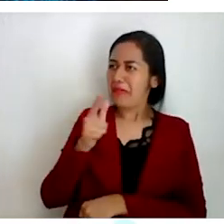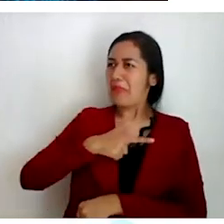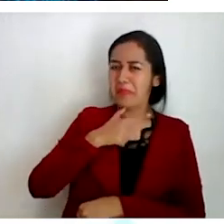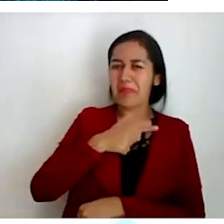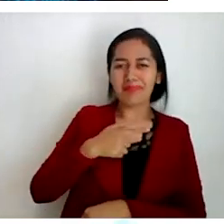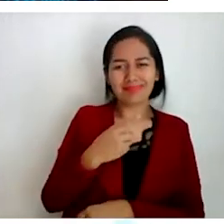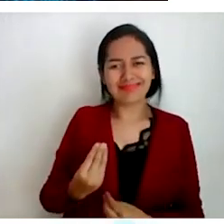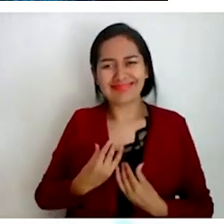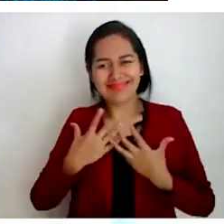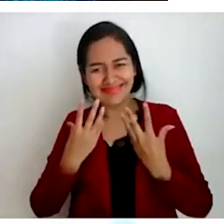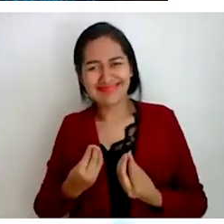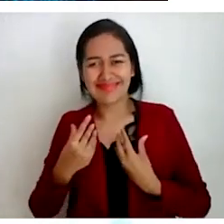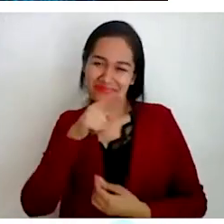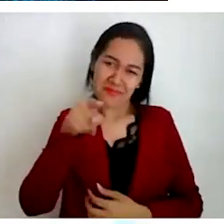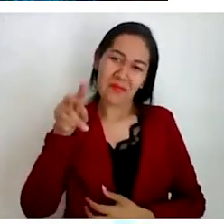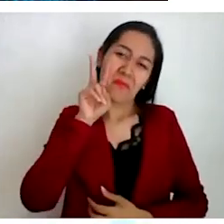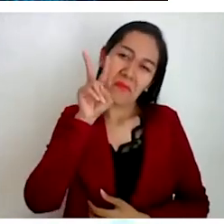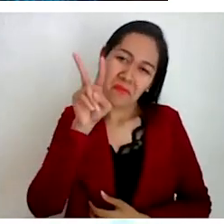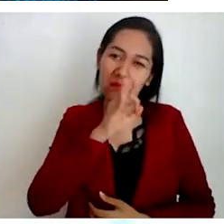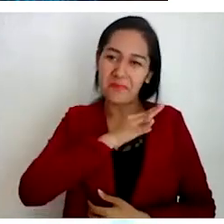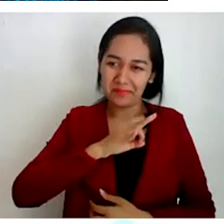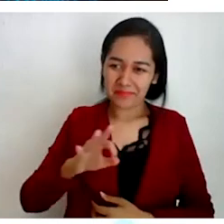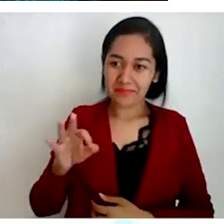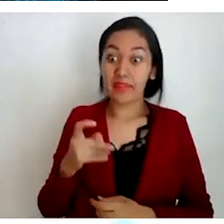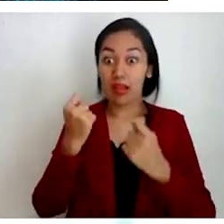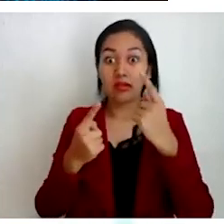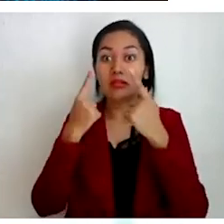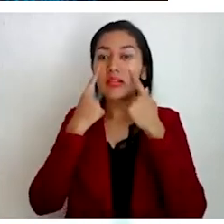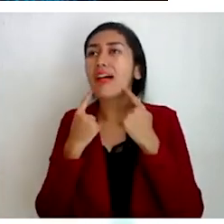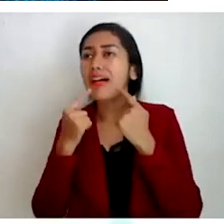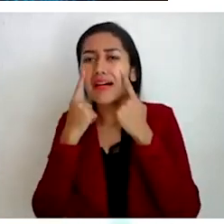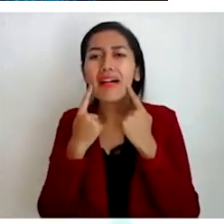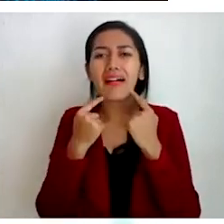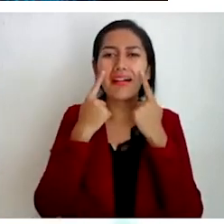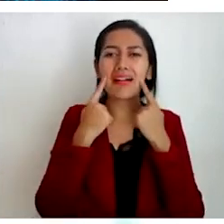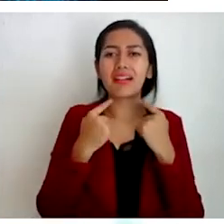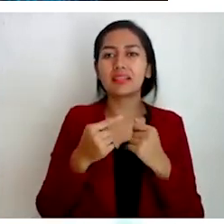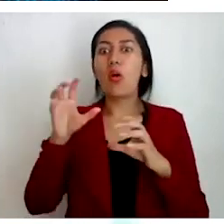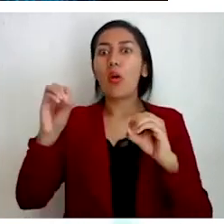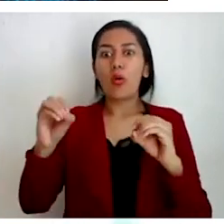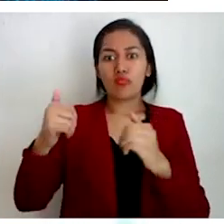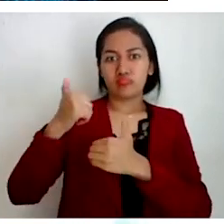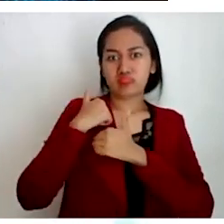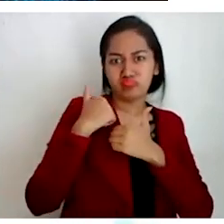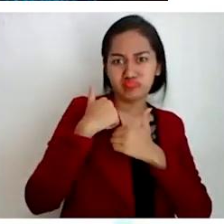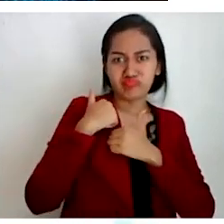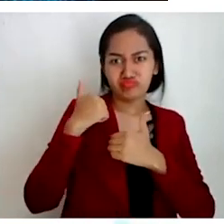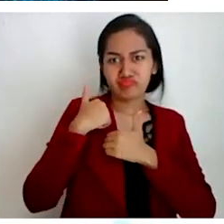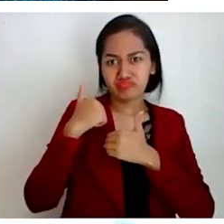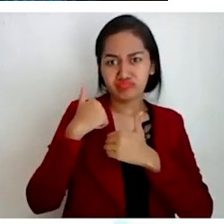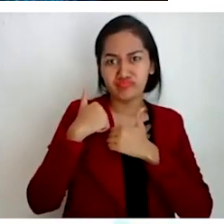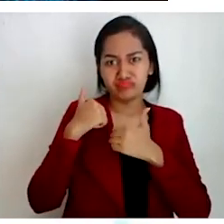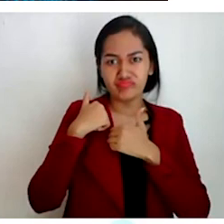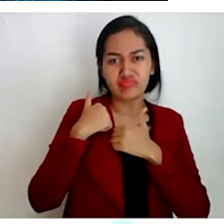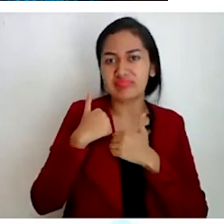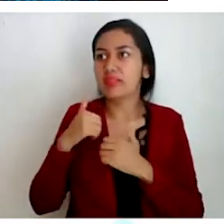ver, es interesante. La niñita llorando y deteniendo al ejército contra ellos. Ahí sale de malo el gringo, ¿no? Está muy bien